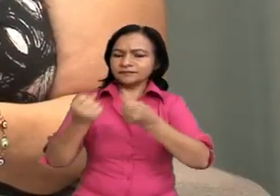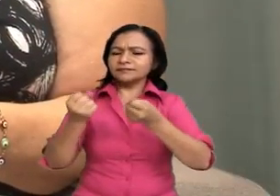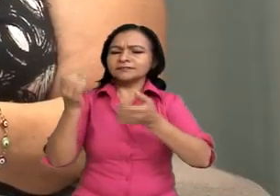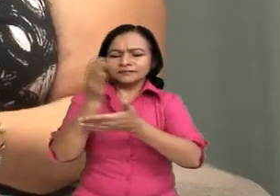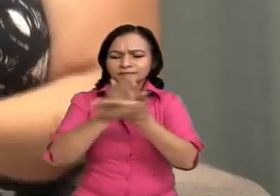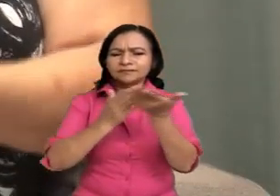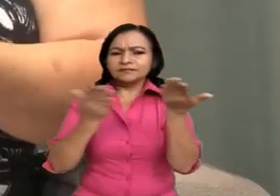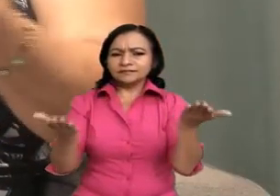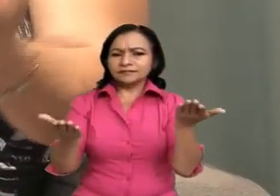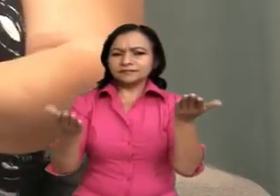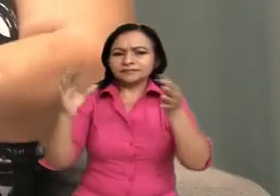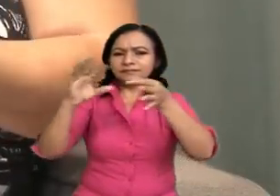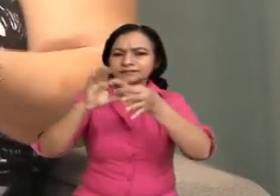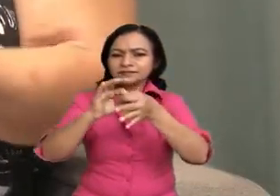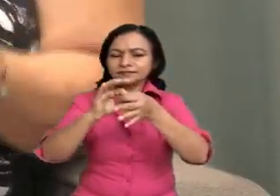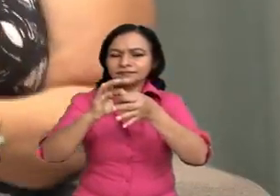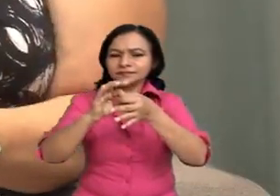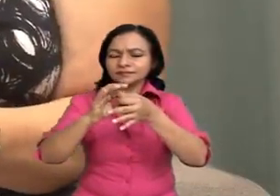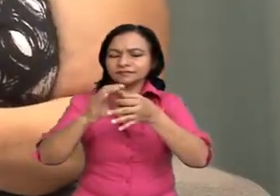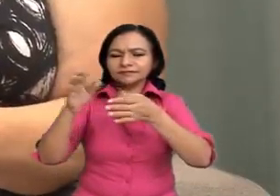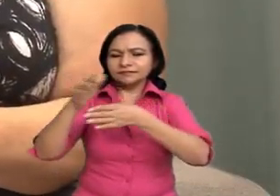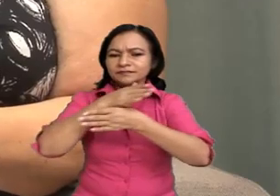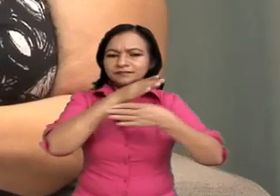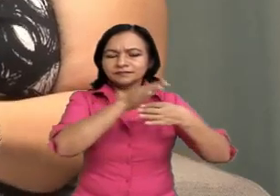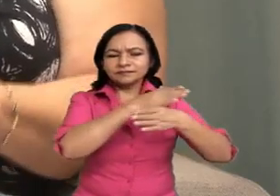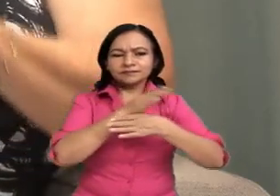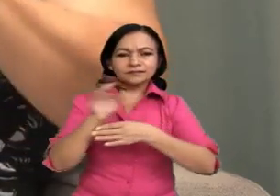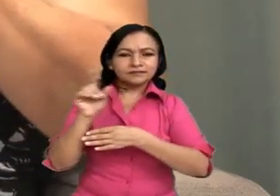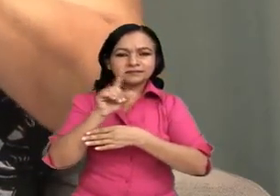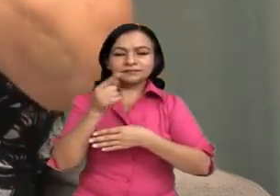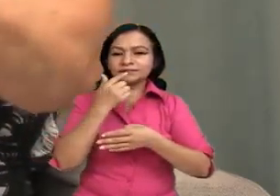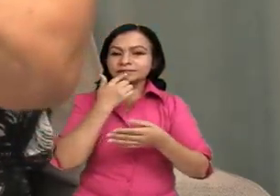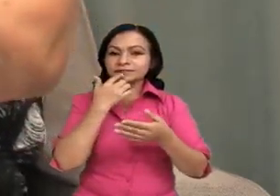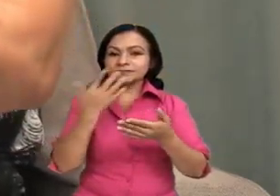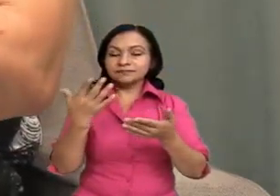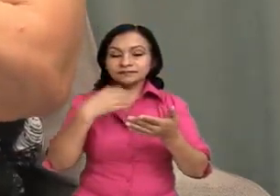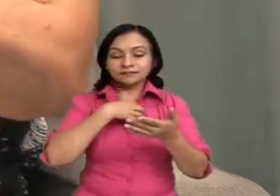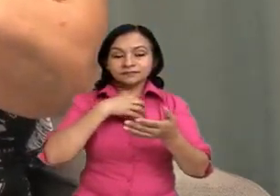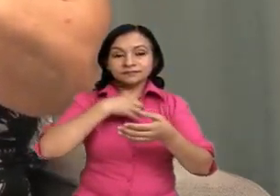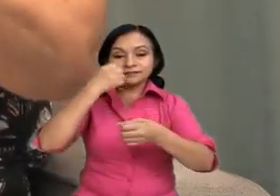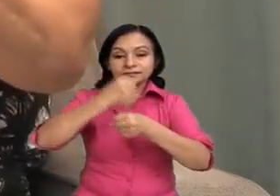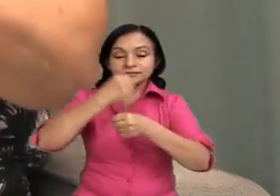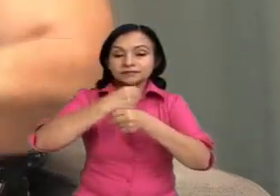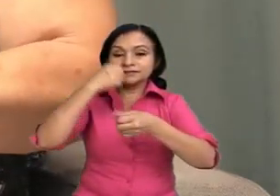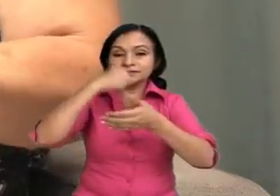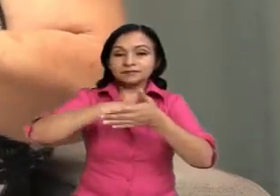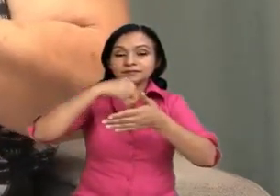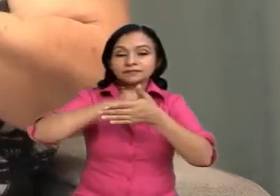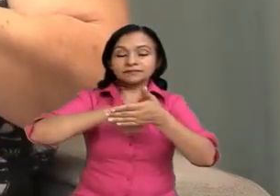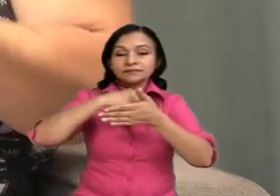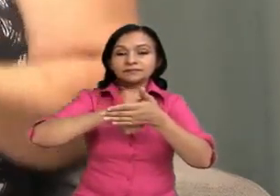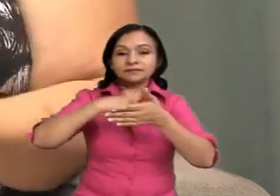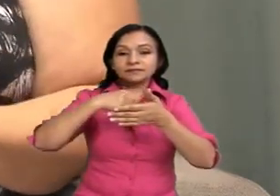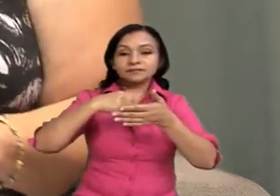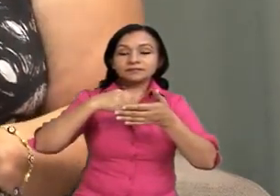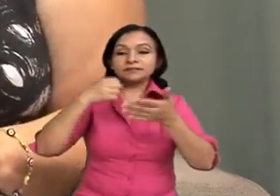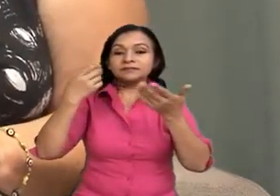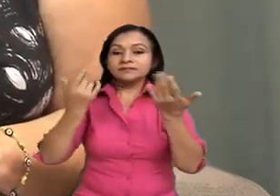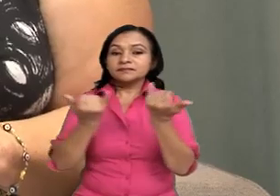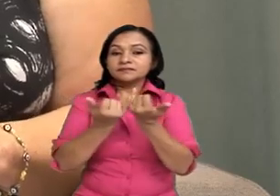Claro. Entonces, no teníamos esa diferenciación. ¿Por qué? Porque nuestra lucha sindical tenía